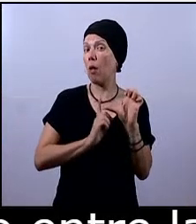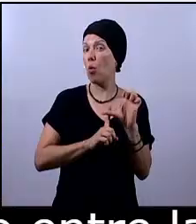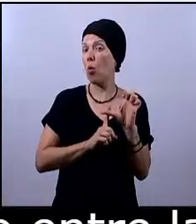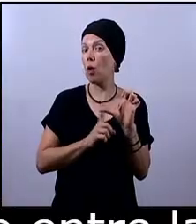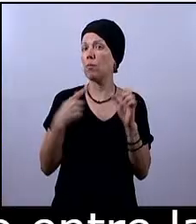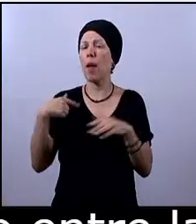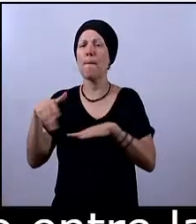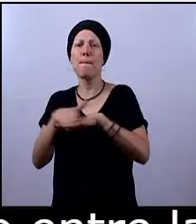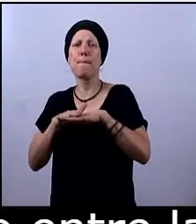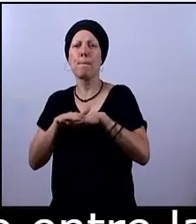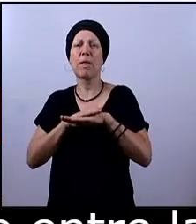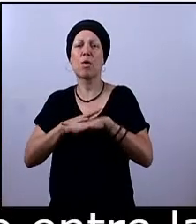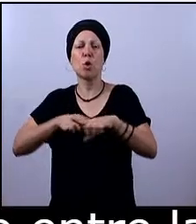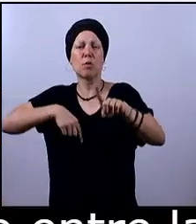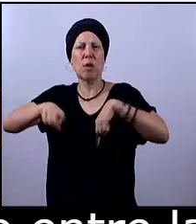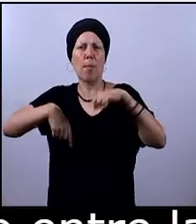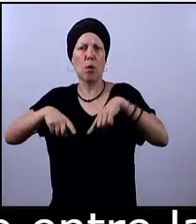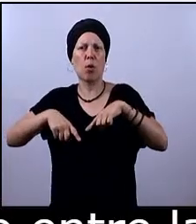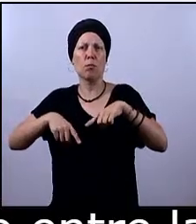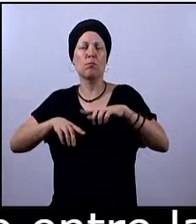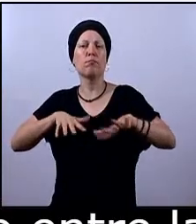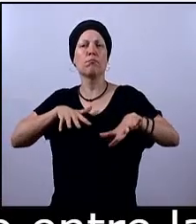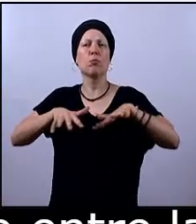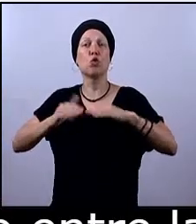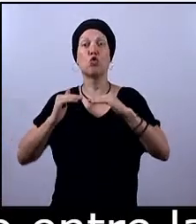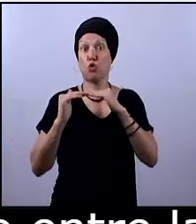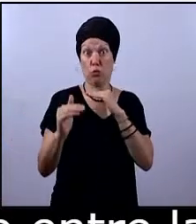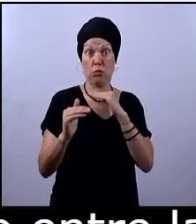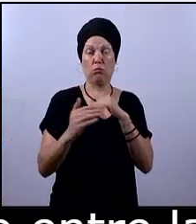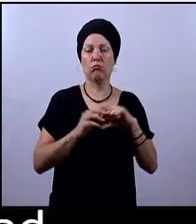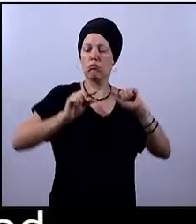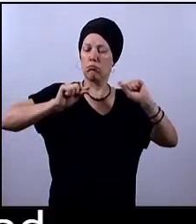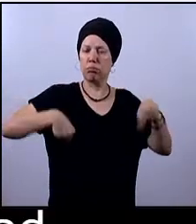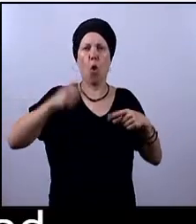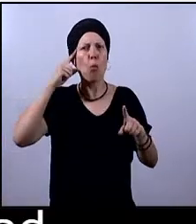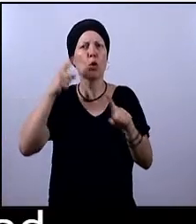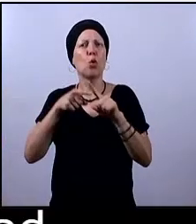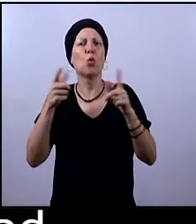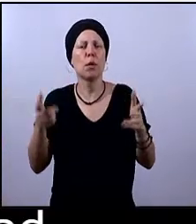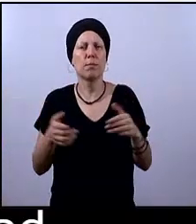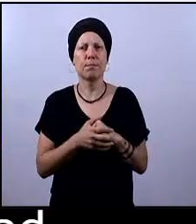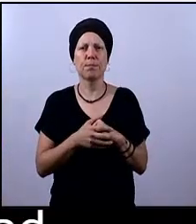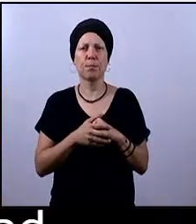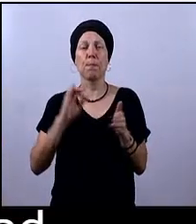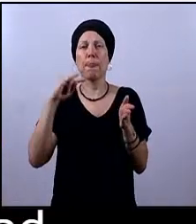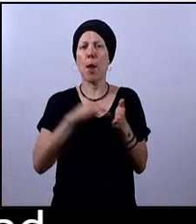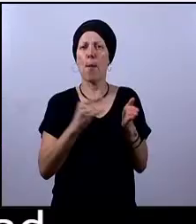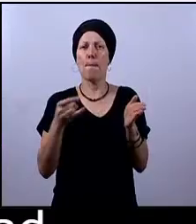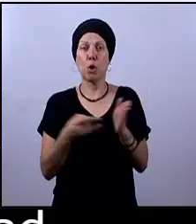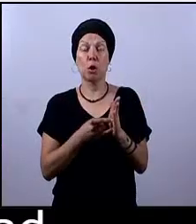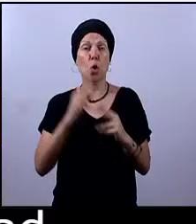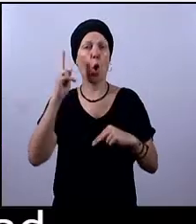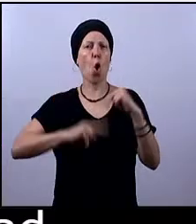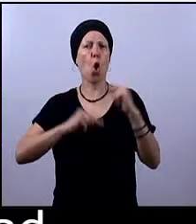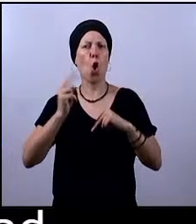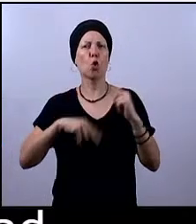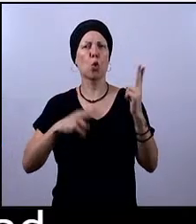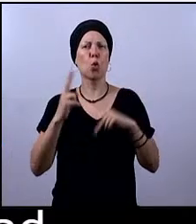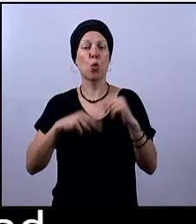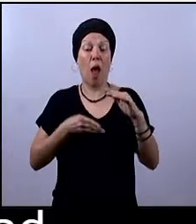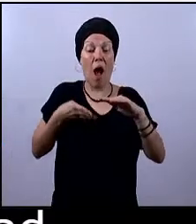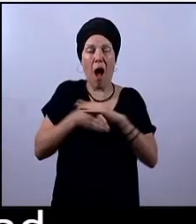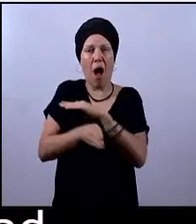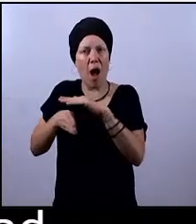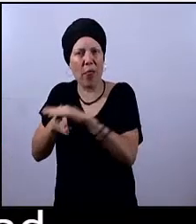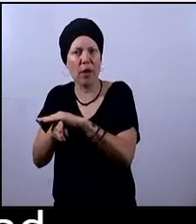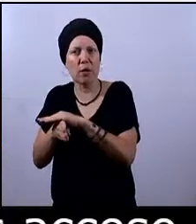y el Ministerio de Transportes y Movilidad Sostenible para avanzar en el proyecto de construcción de los accesos